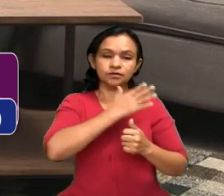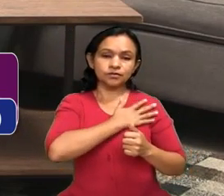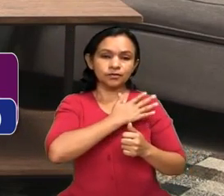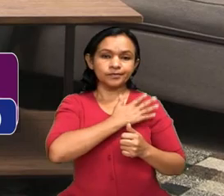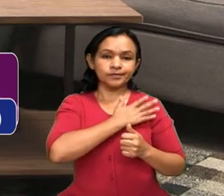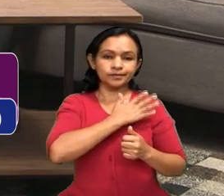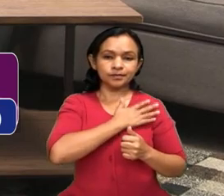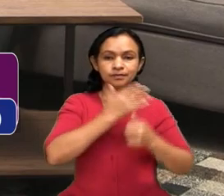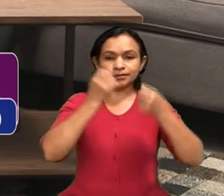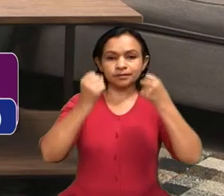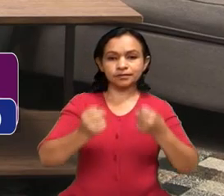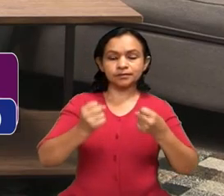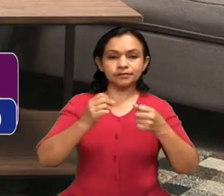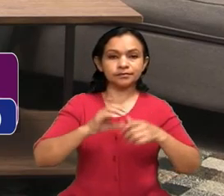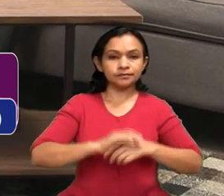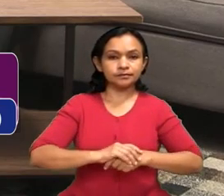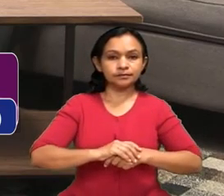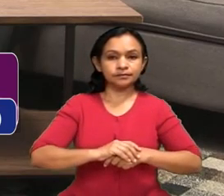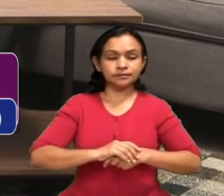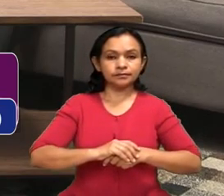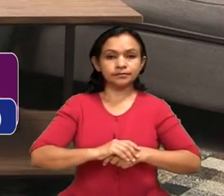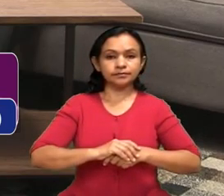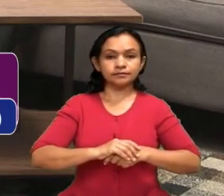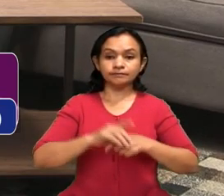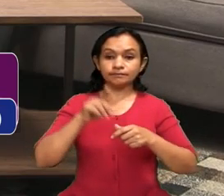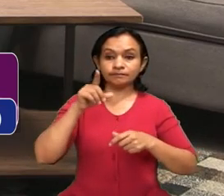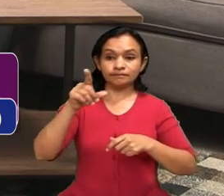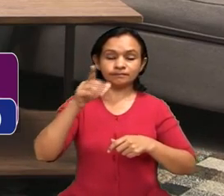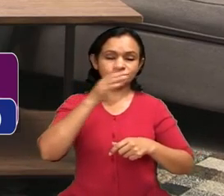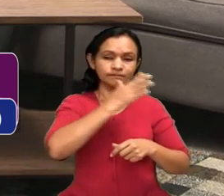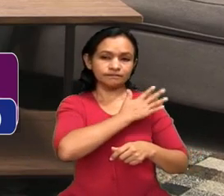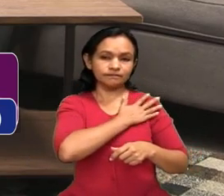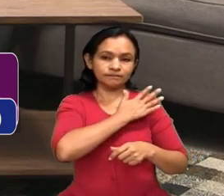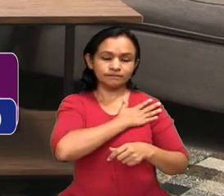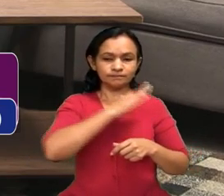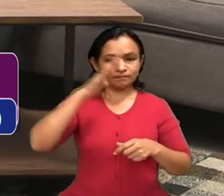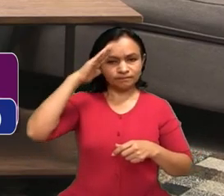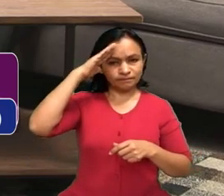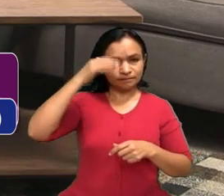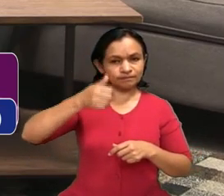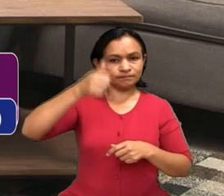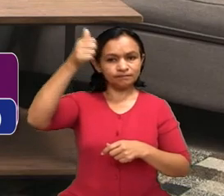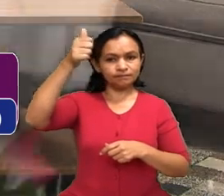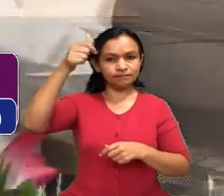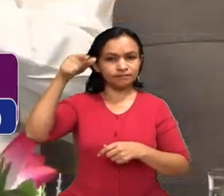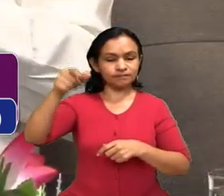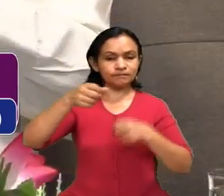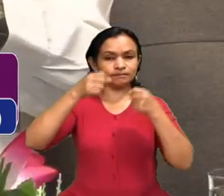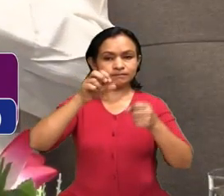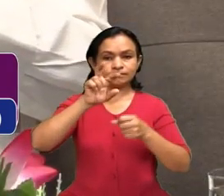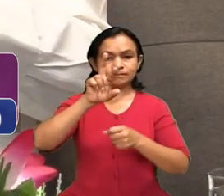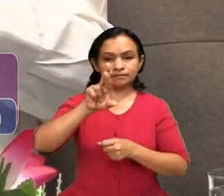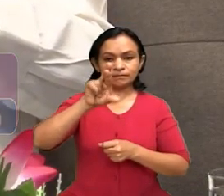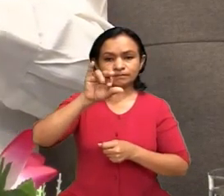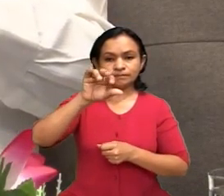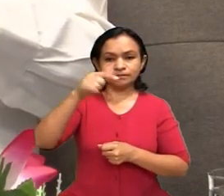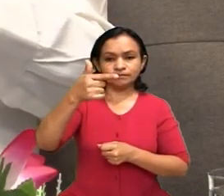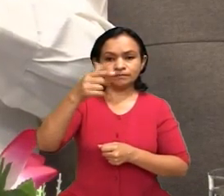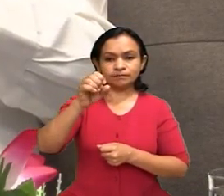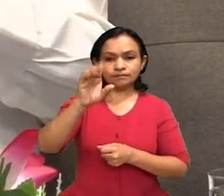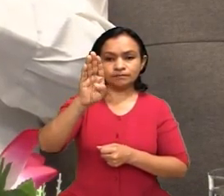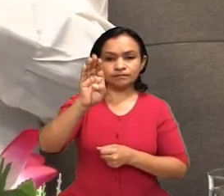García. Y es a ese general Anastasio Somoza García que Rigoberto